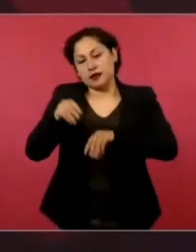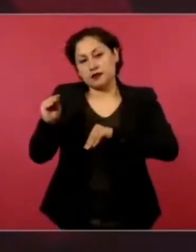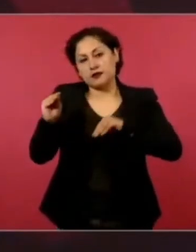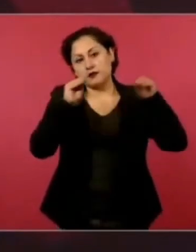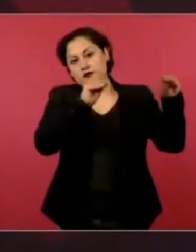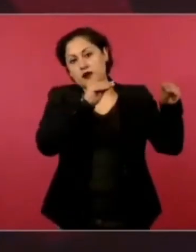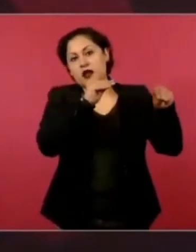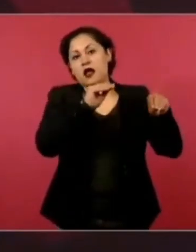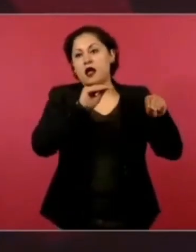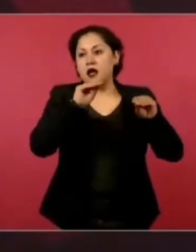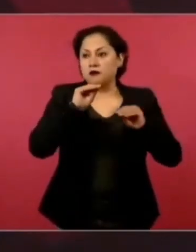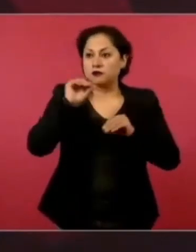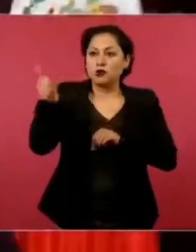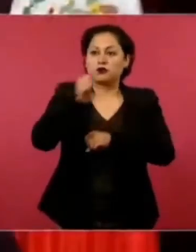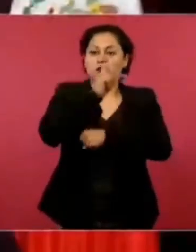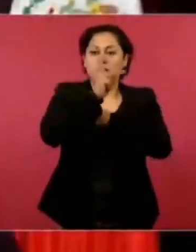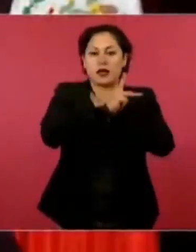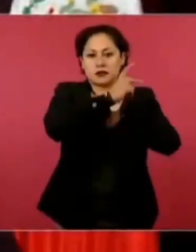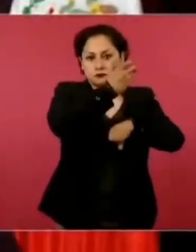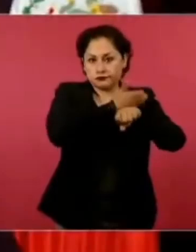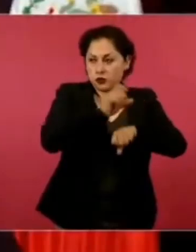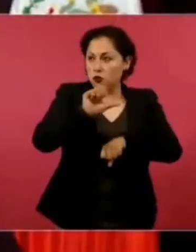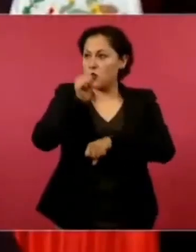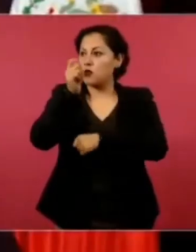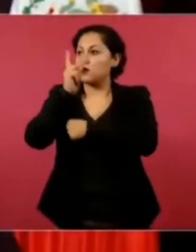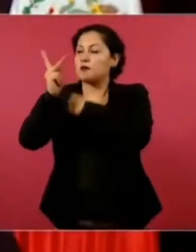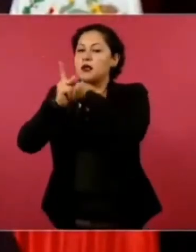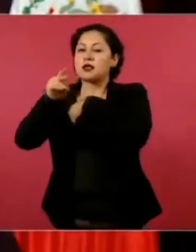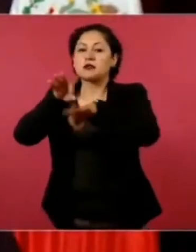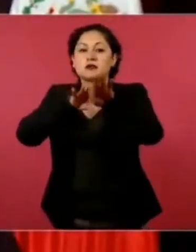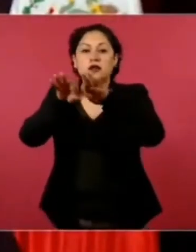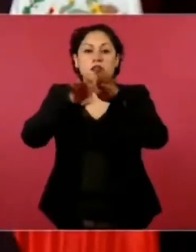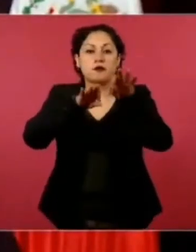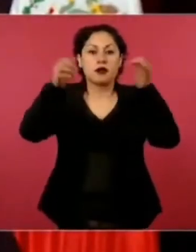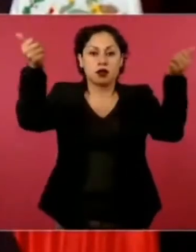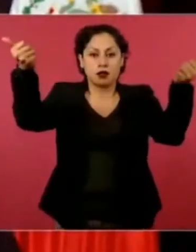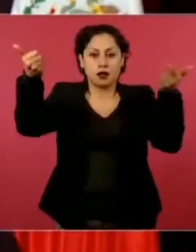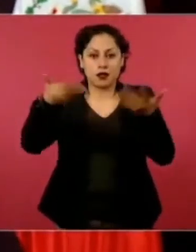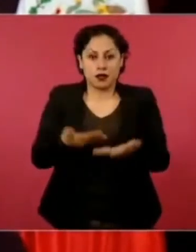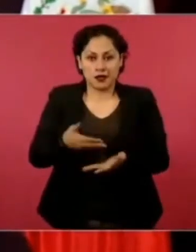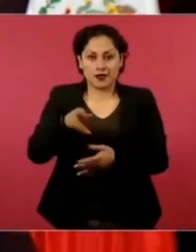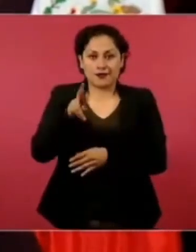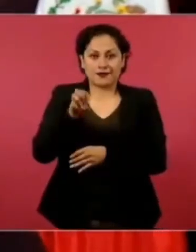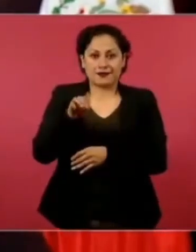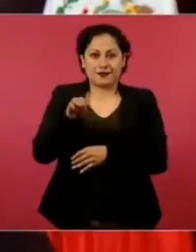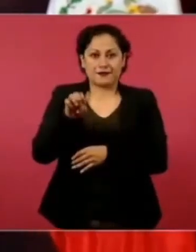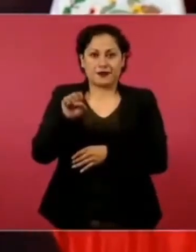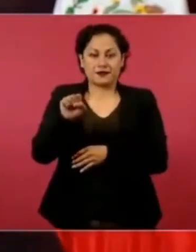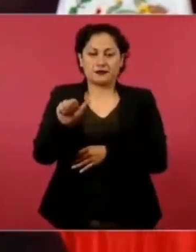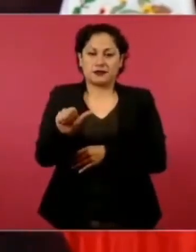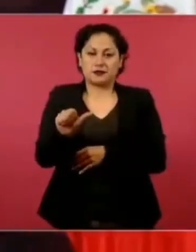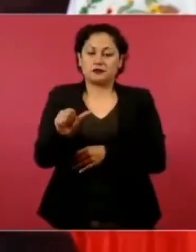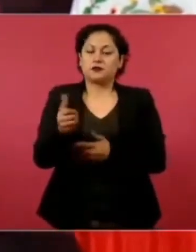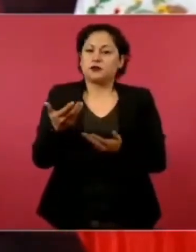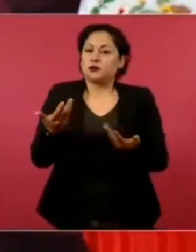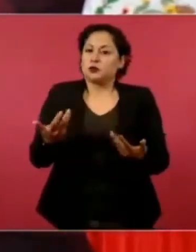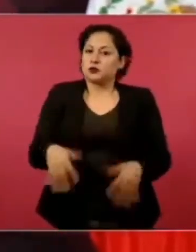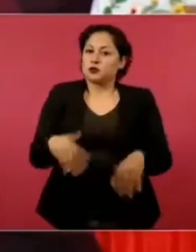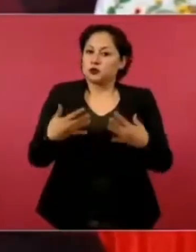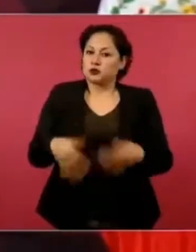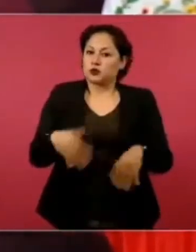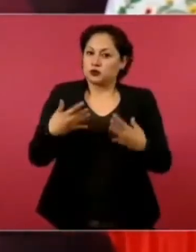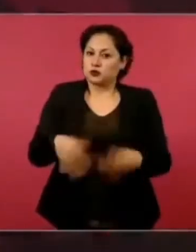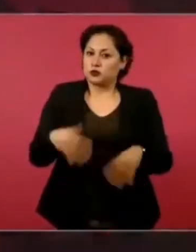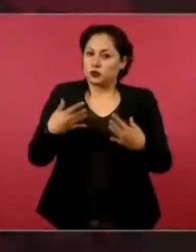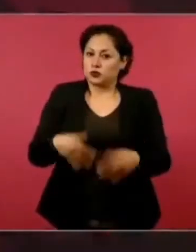remesas. Es que 63,000 millones de dólares al